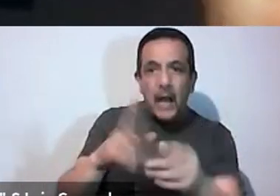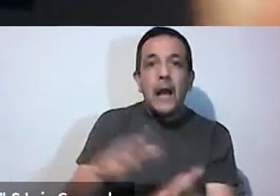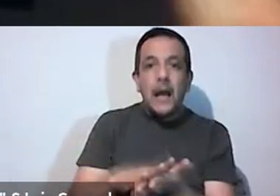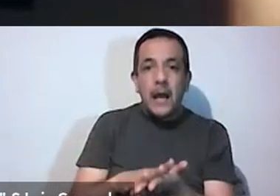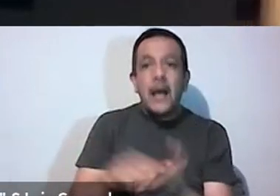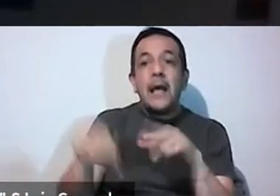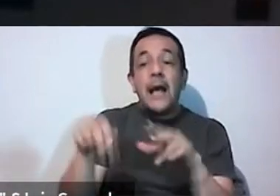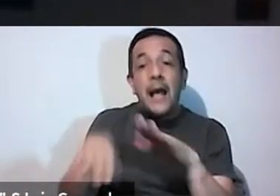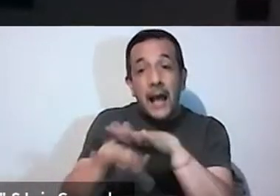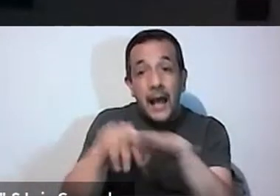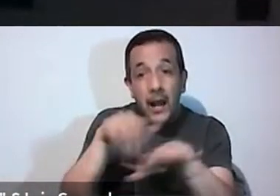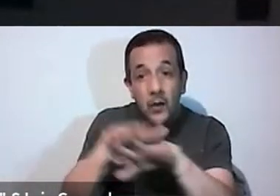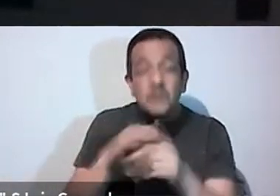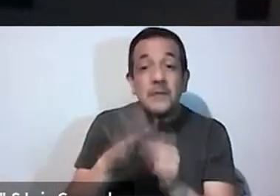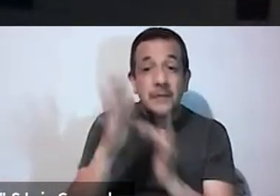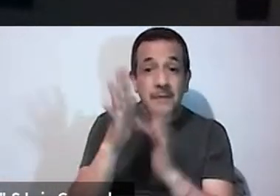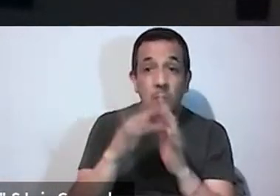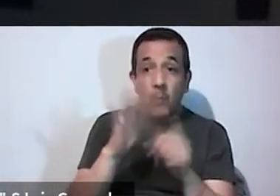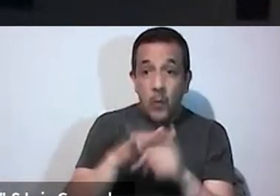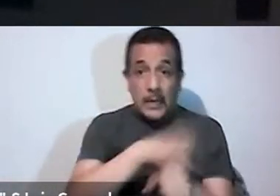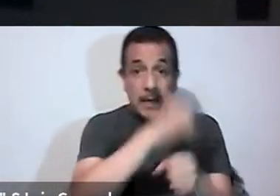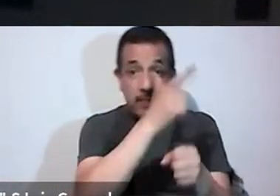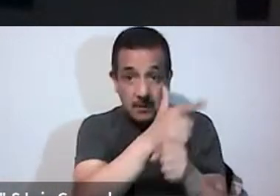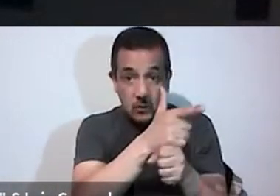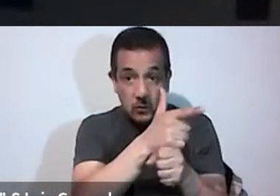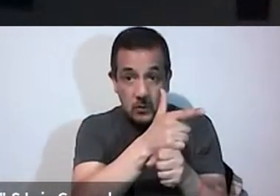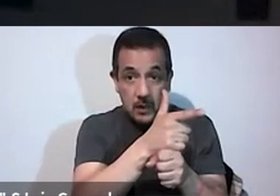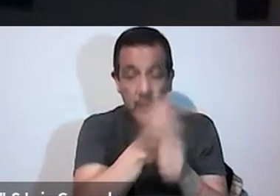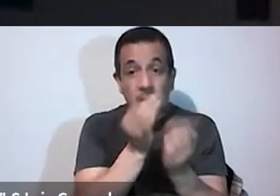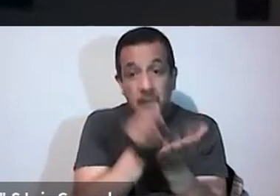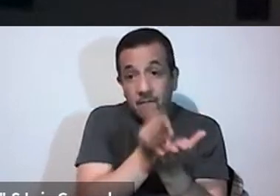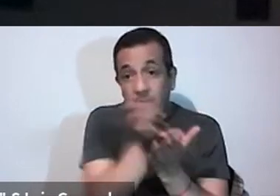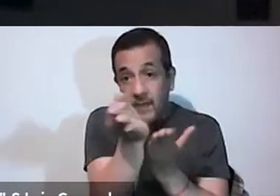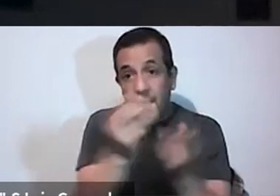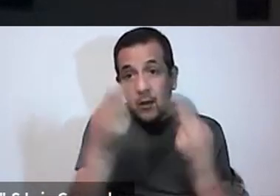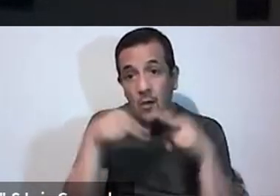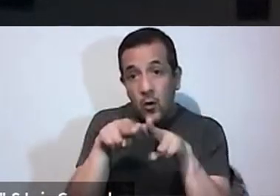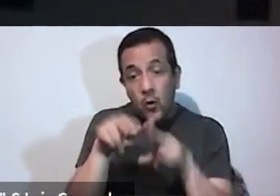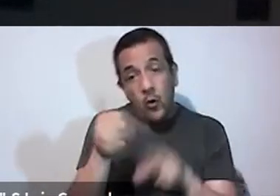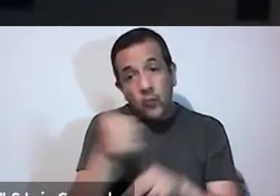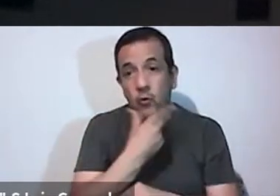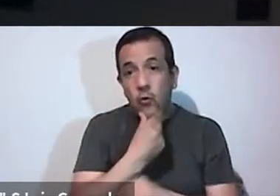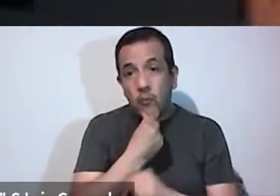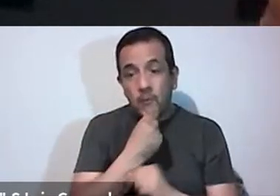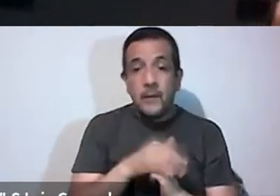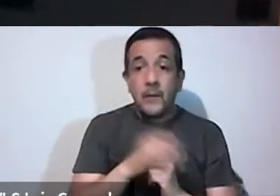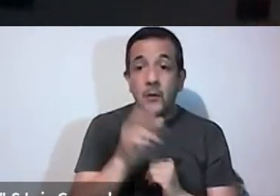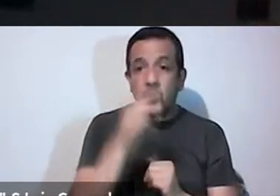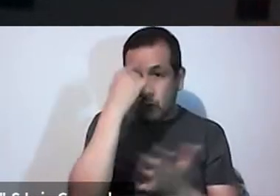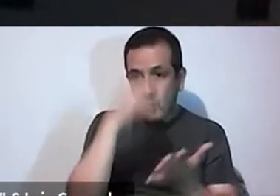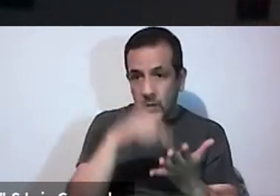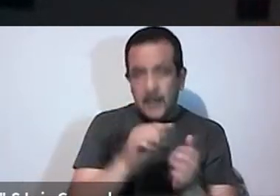fue sorprendida en adulterio. Yo tengo la teoría que las películas que hemos visto